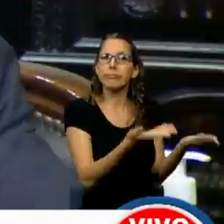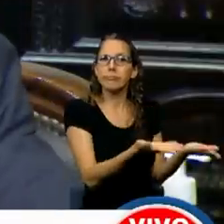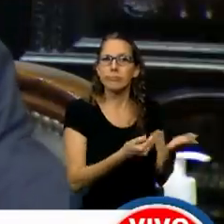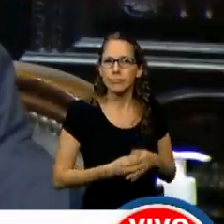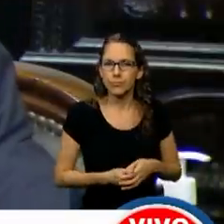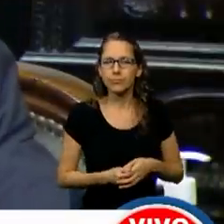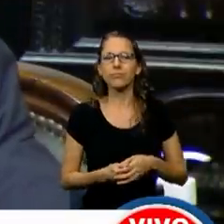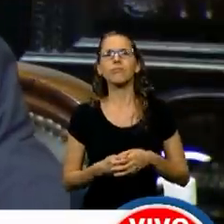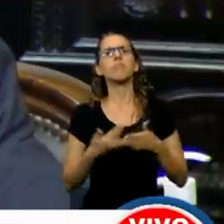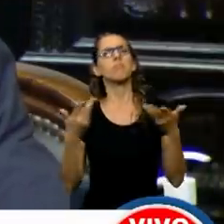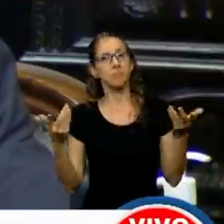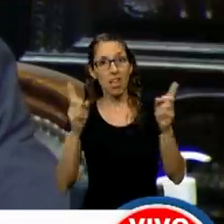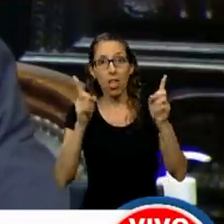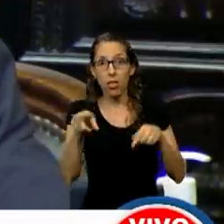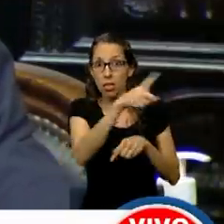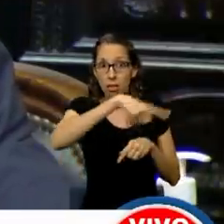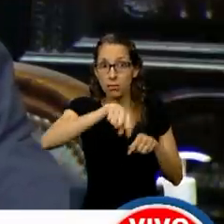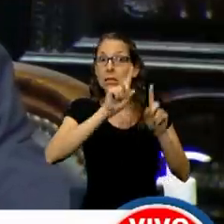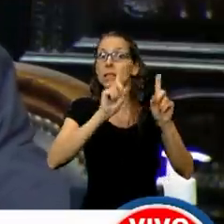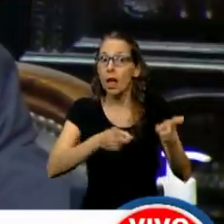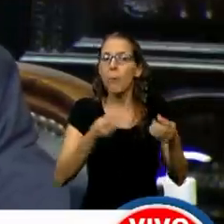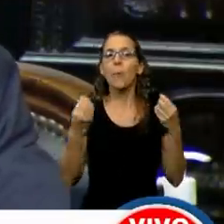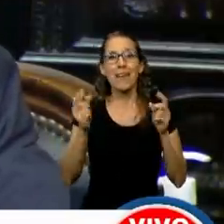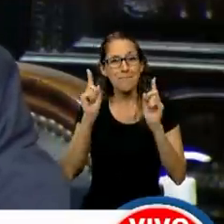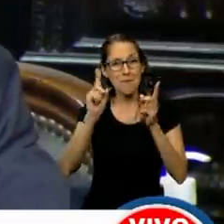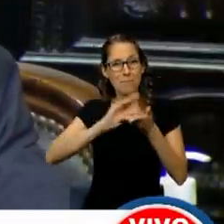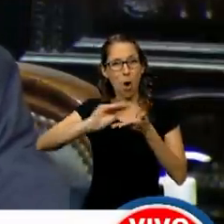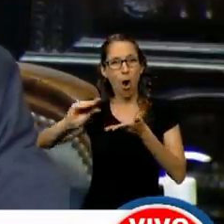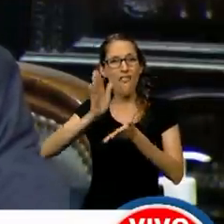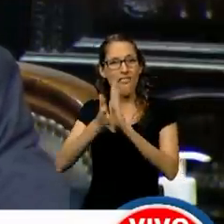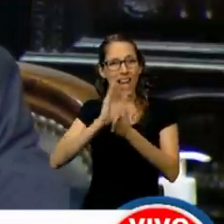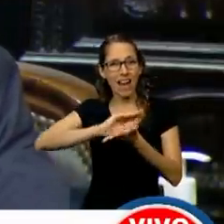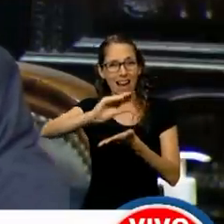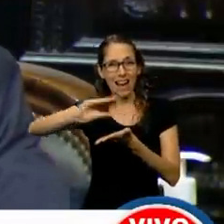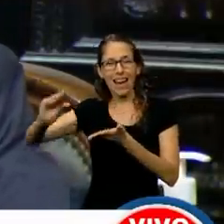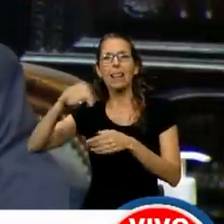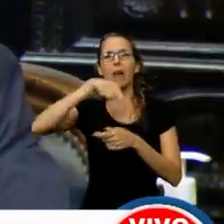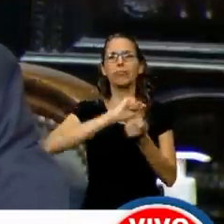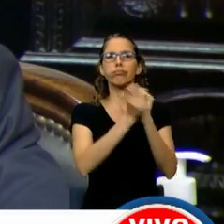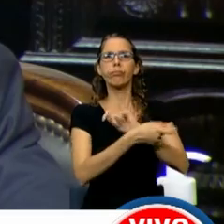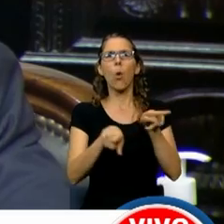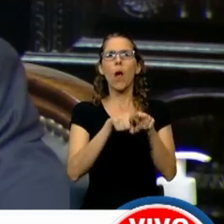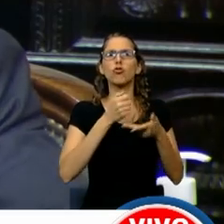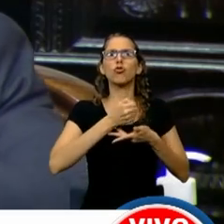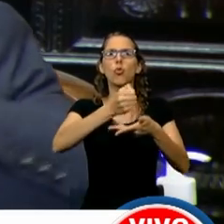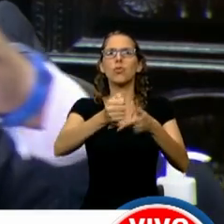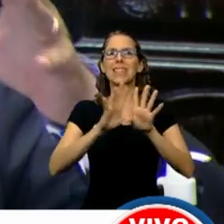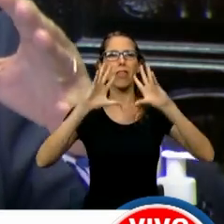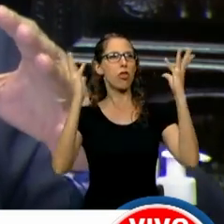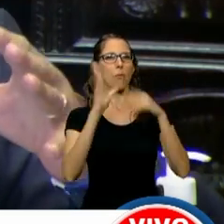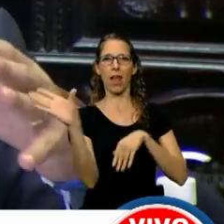de hecho han vuelto a convertir esas becas en un subsidio universal el